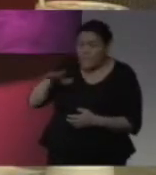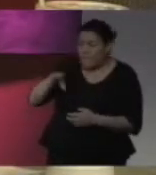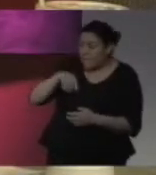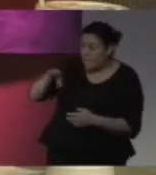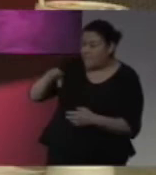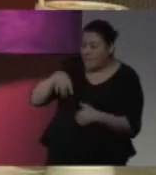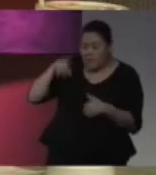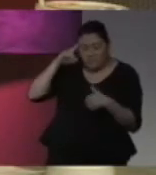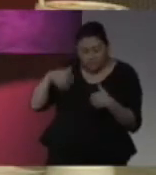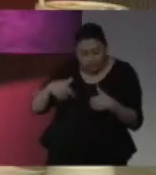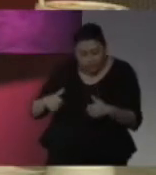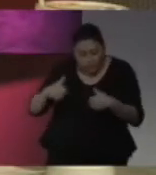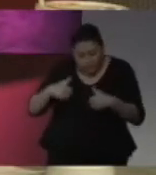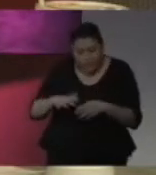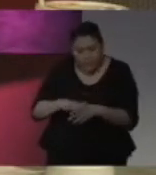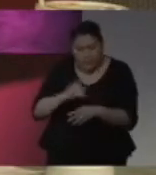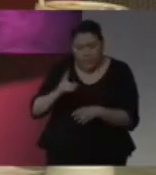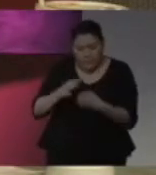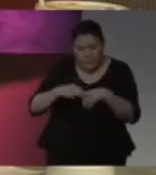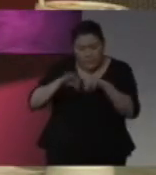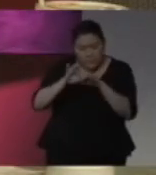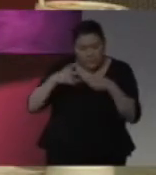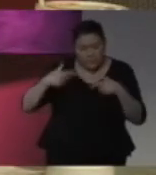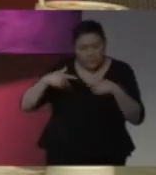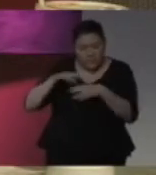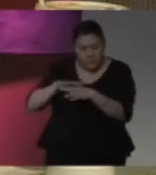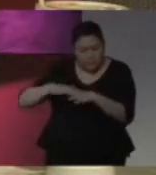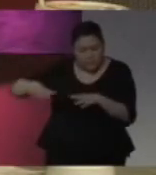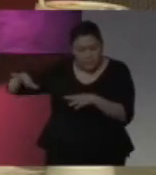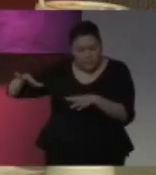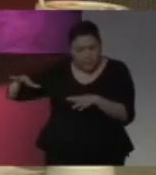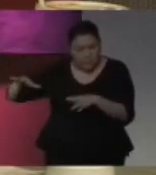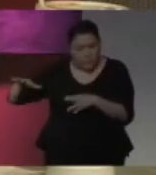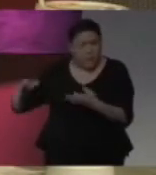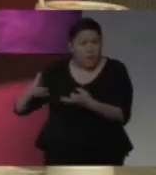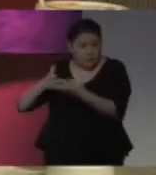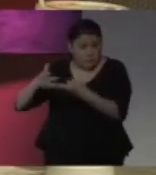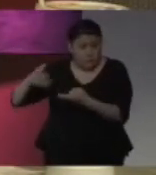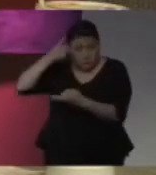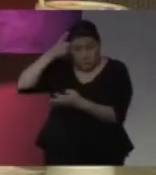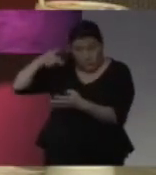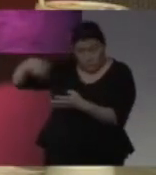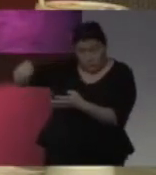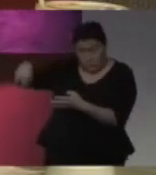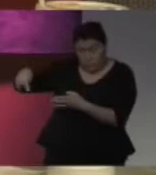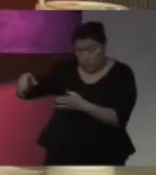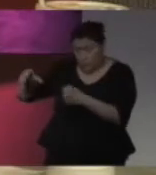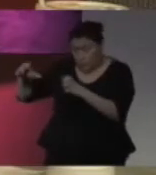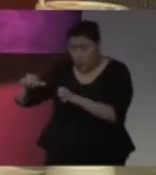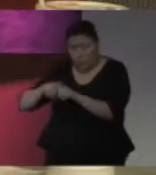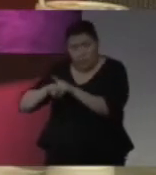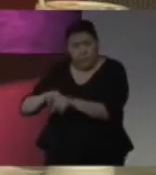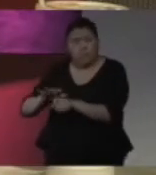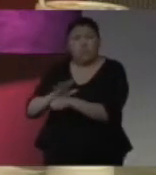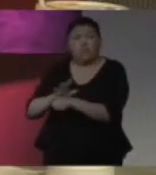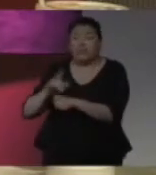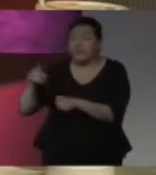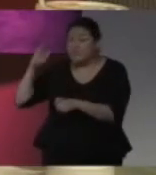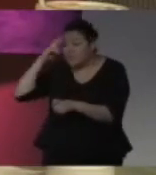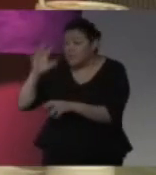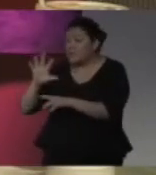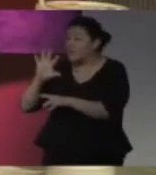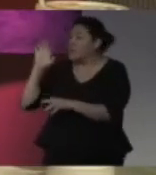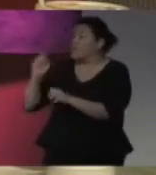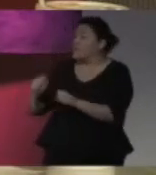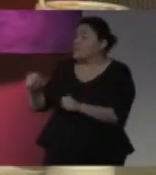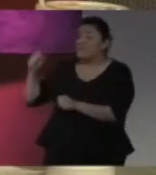qué es importante defender las tierras comunales, porque son finalmente los reductos, son 500 años de